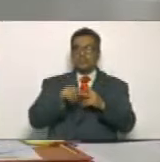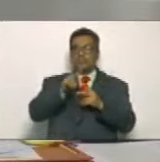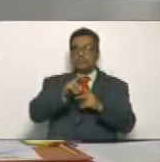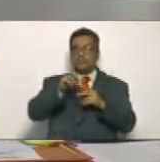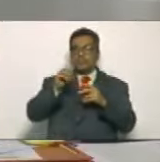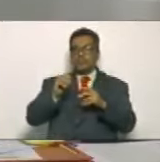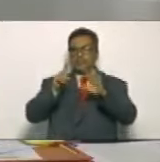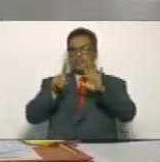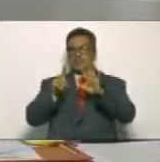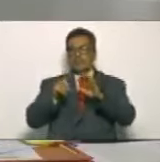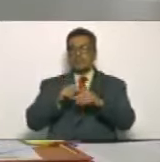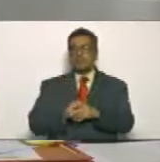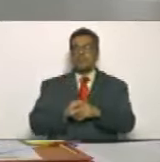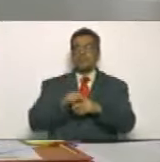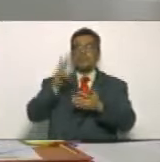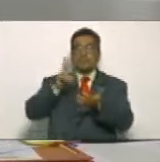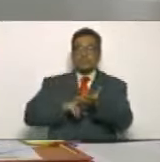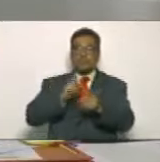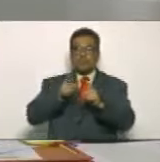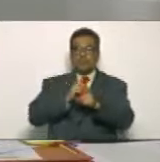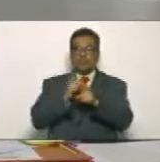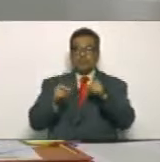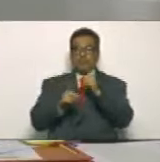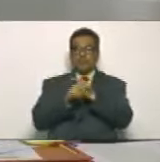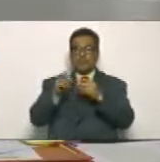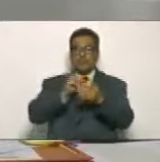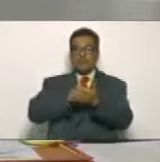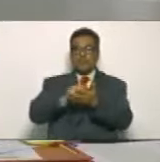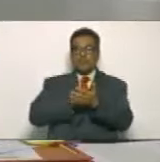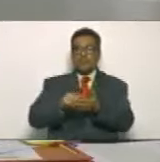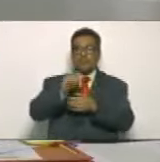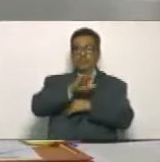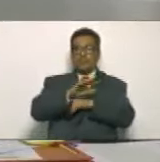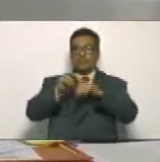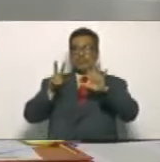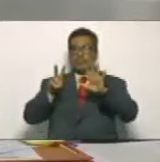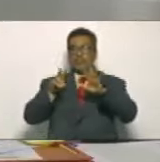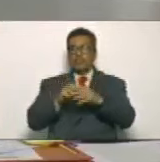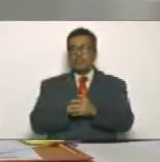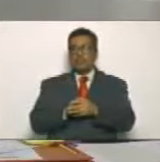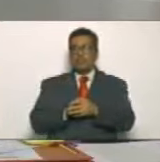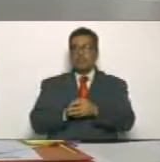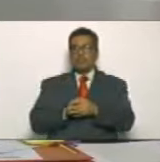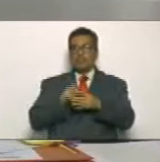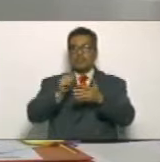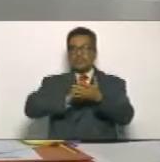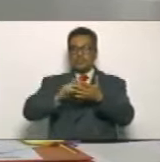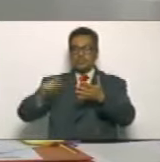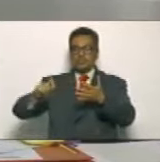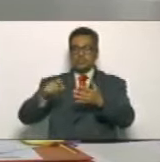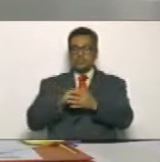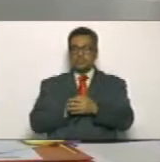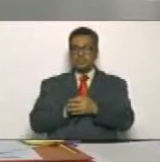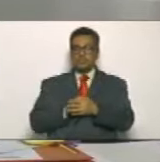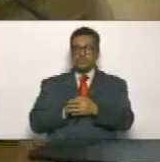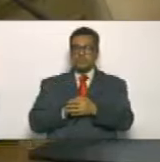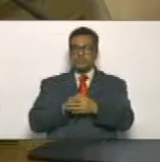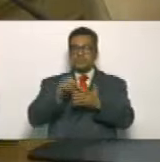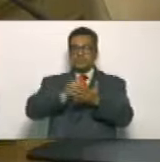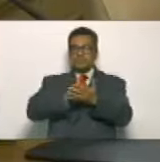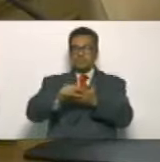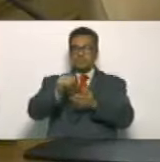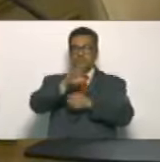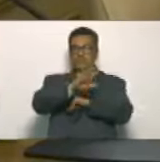vigésimo sexto. Se propone aprobar con modificación el contenido del artículo 57, el cual queda redactado en los siguientes términos.